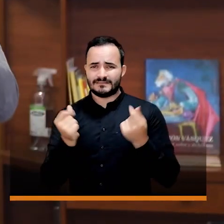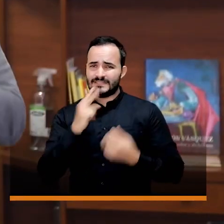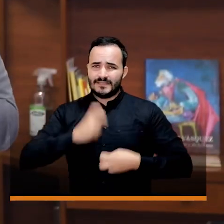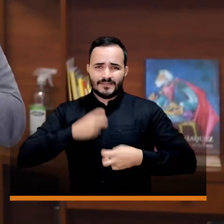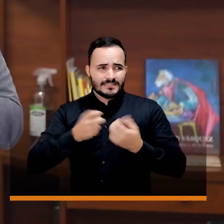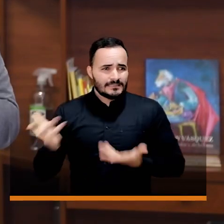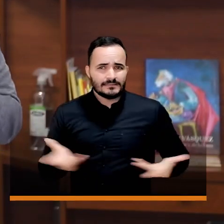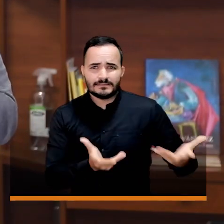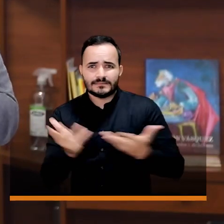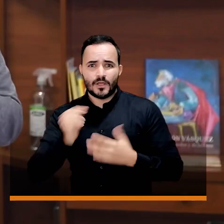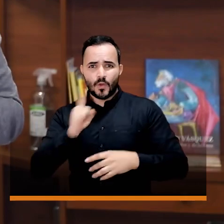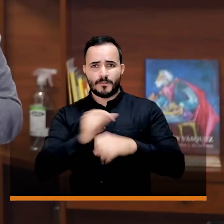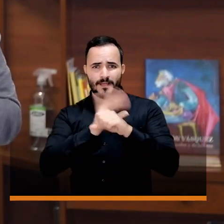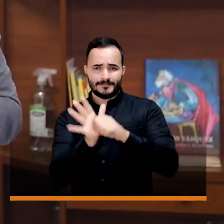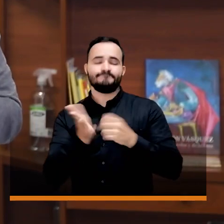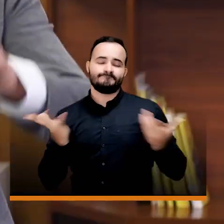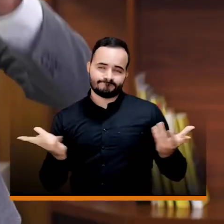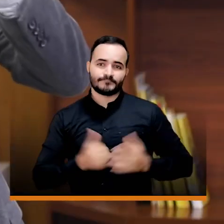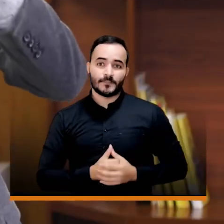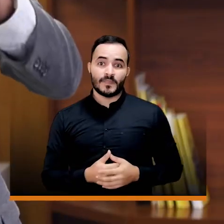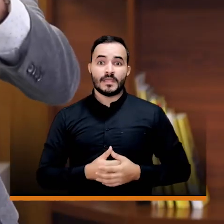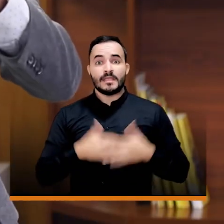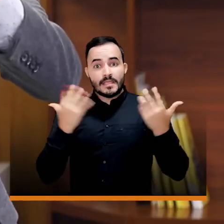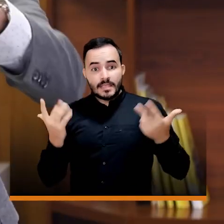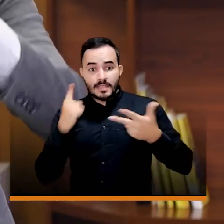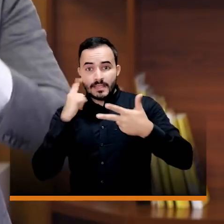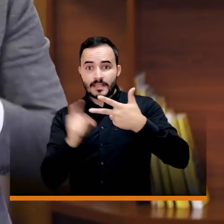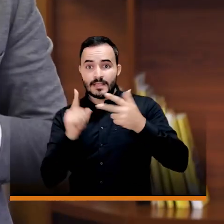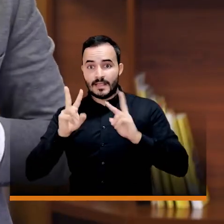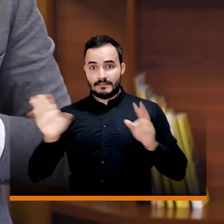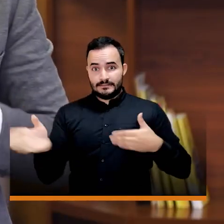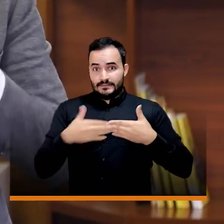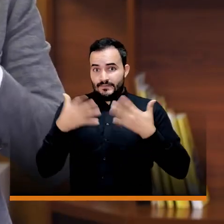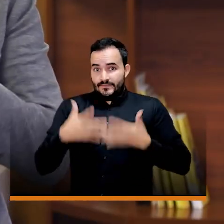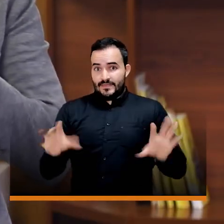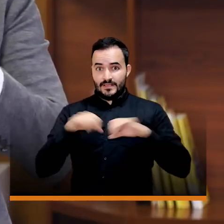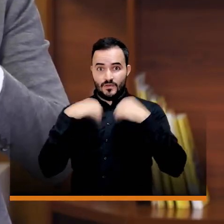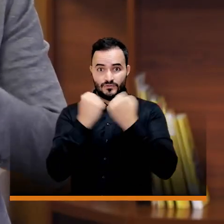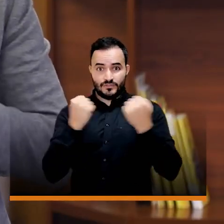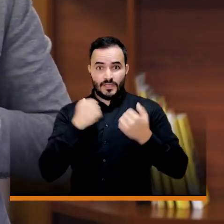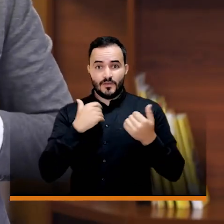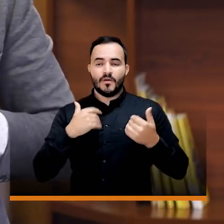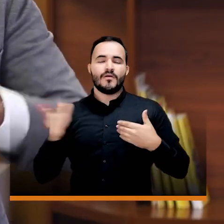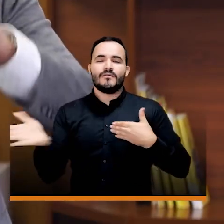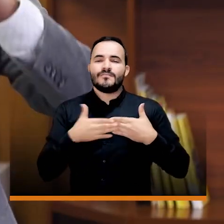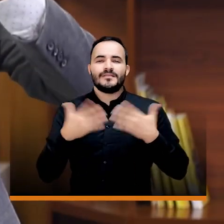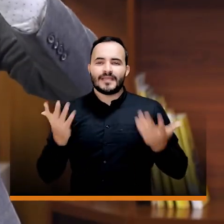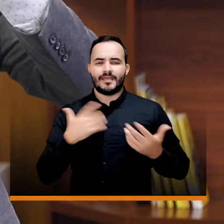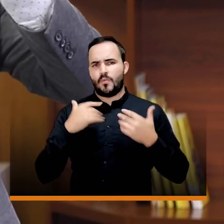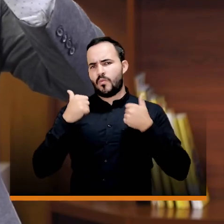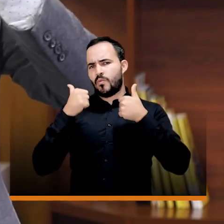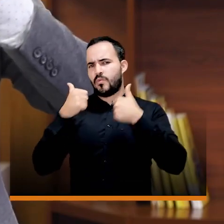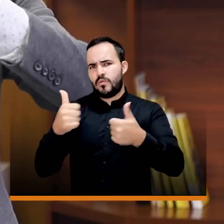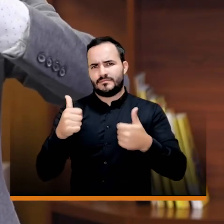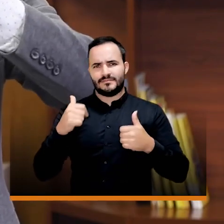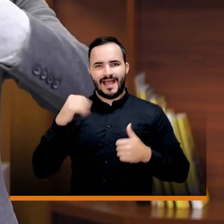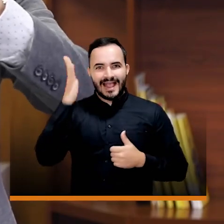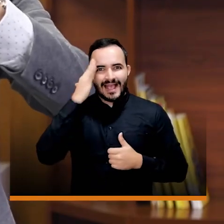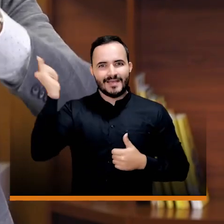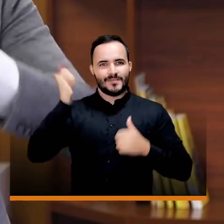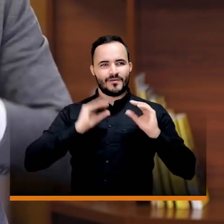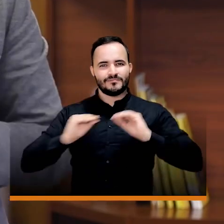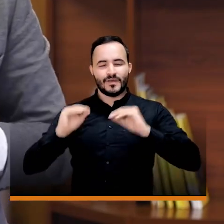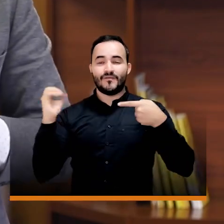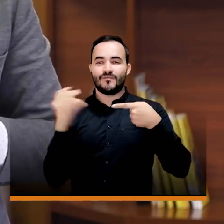golpeadas económicamente por esta pandemia. Y para cerrar este periodo de sesiones ordinarias, tuvimos un espacio académico